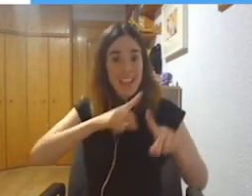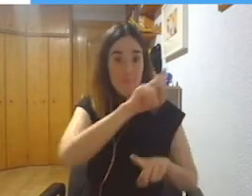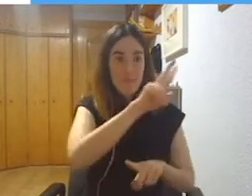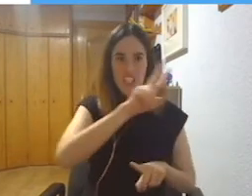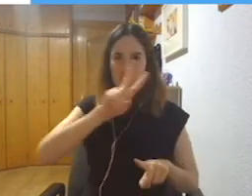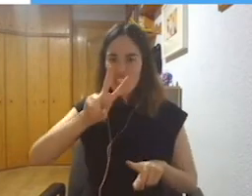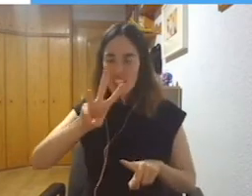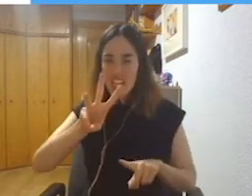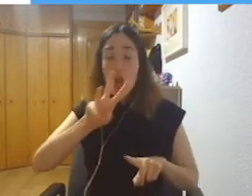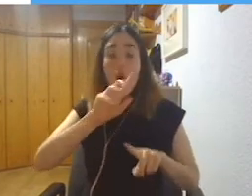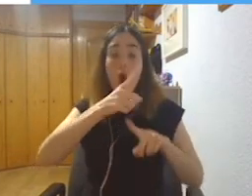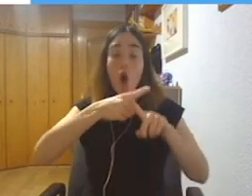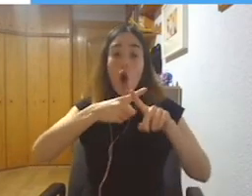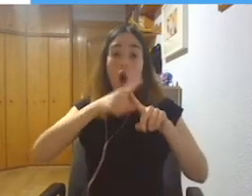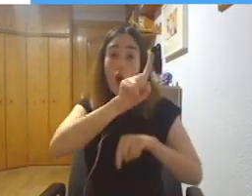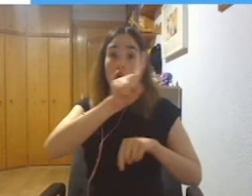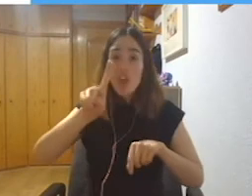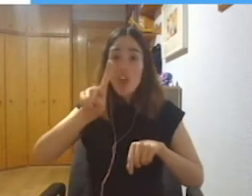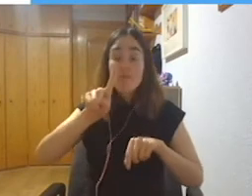23, 11,